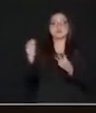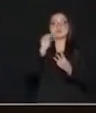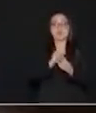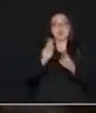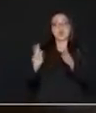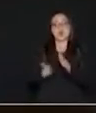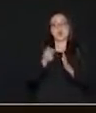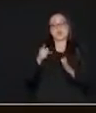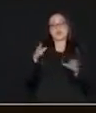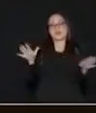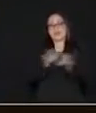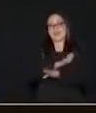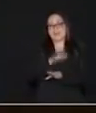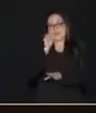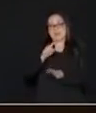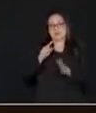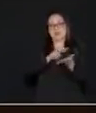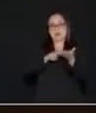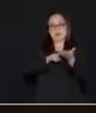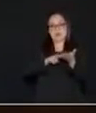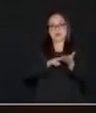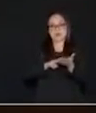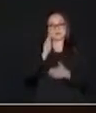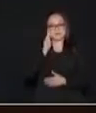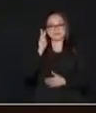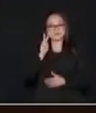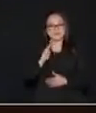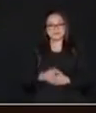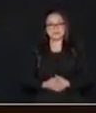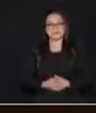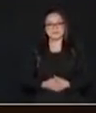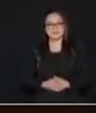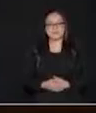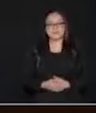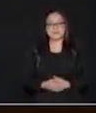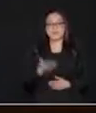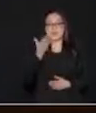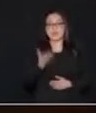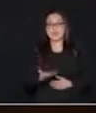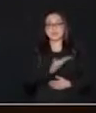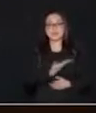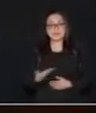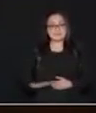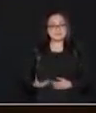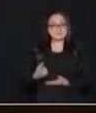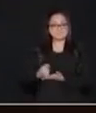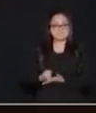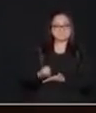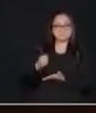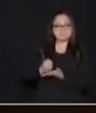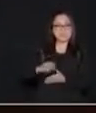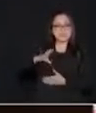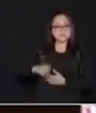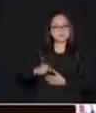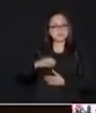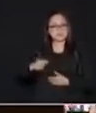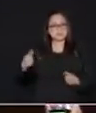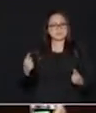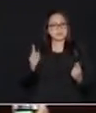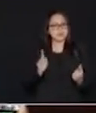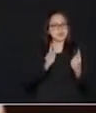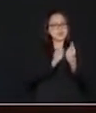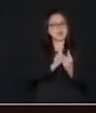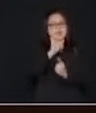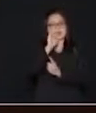De nueva cuenta, se asomará el verde. Es un presidente que ha sido perseverante, tenemos que decirlo. Saluda aquí a Enrique